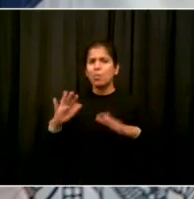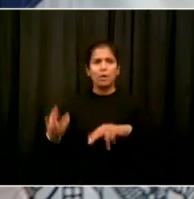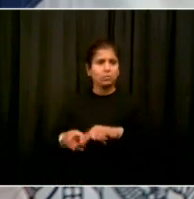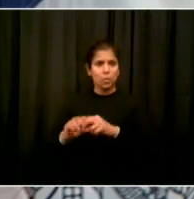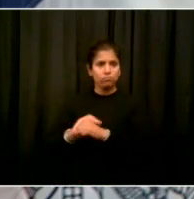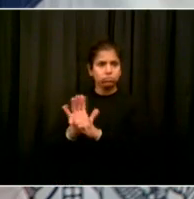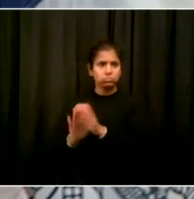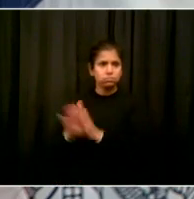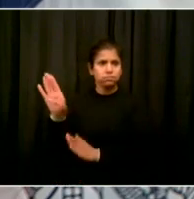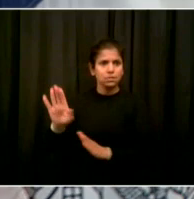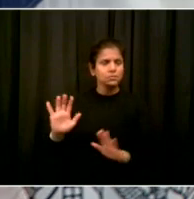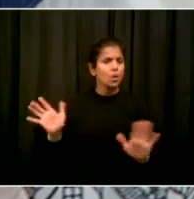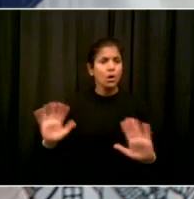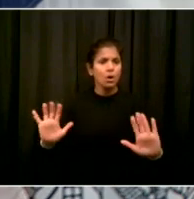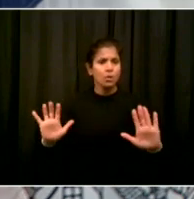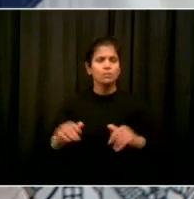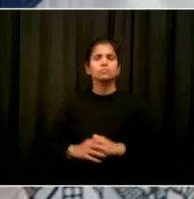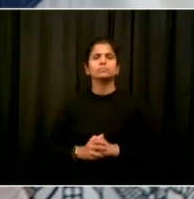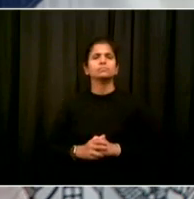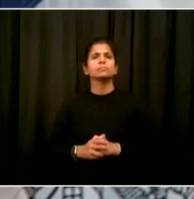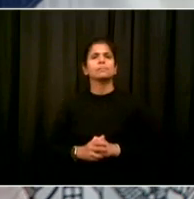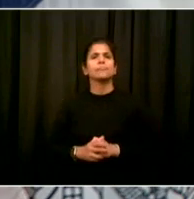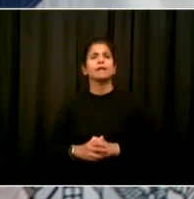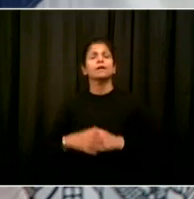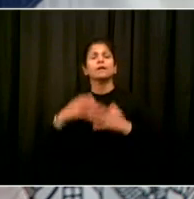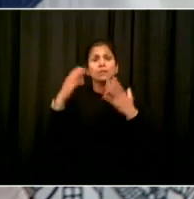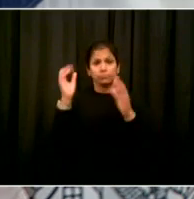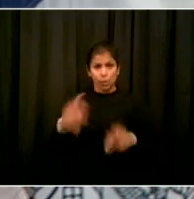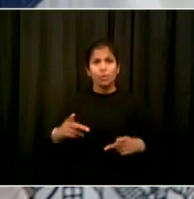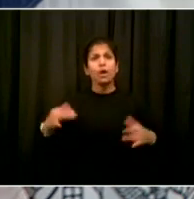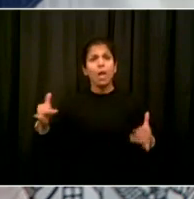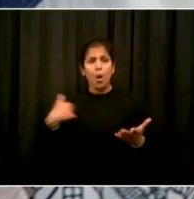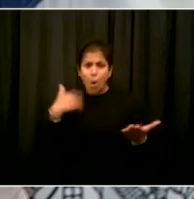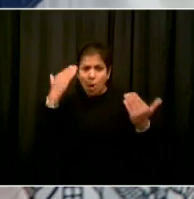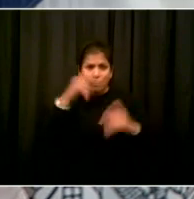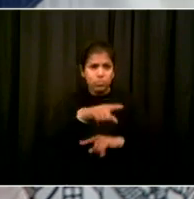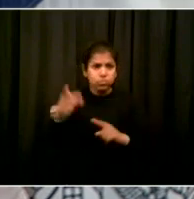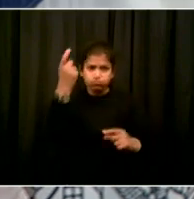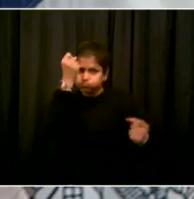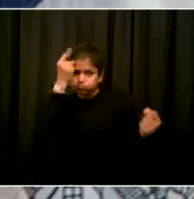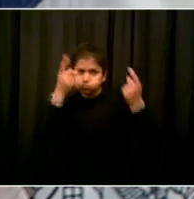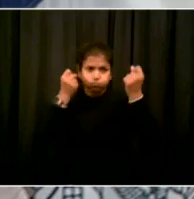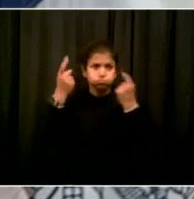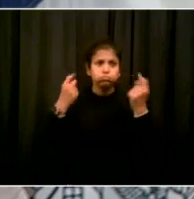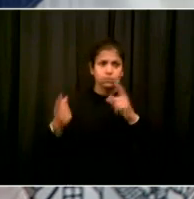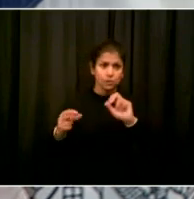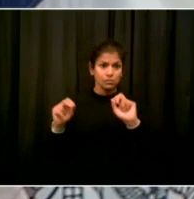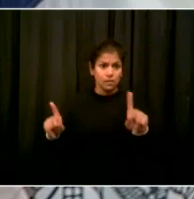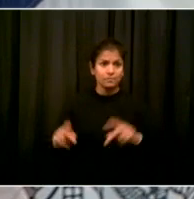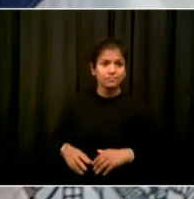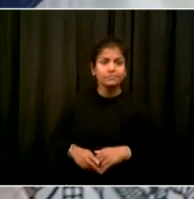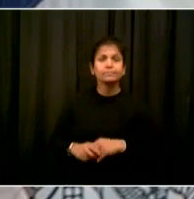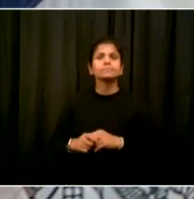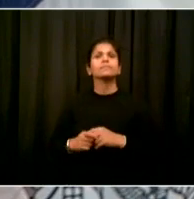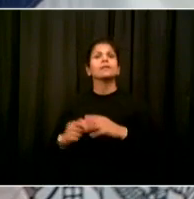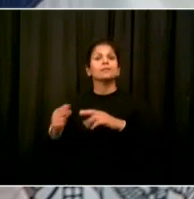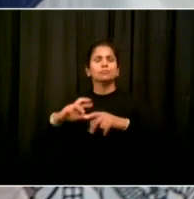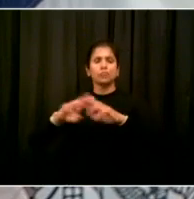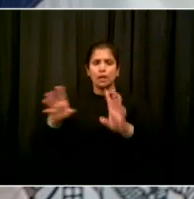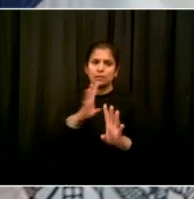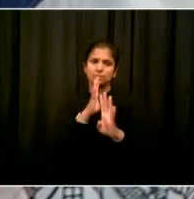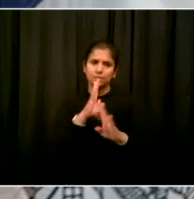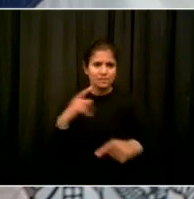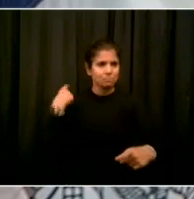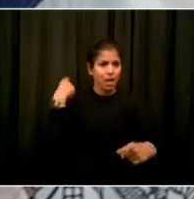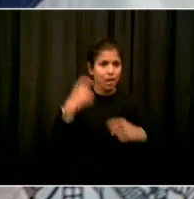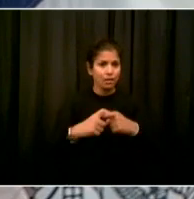Okay, with that, a few words in Spanish about our very important announcement earlier. Hoy anunciamos con